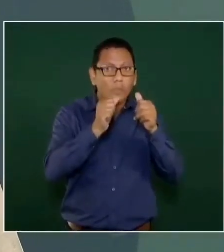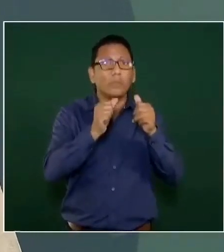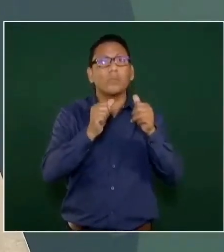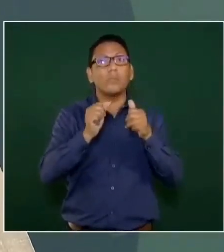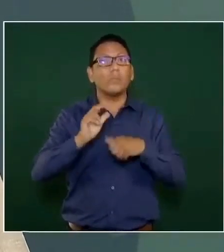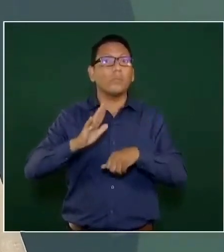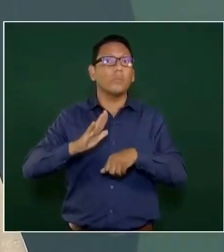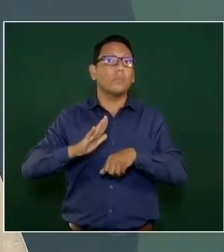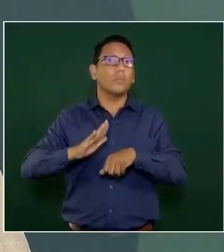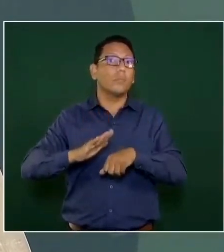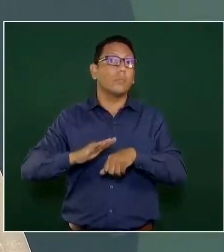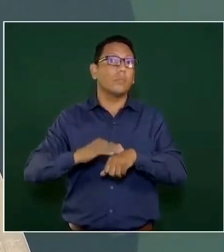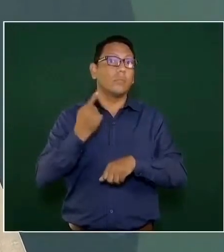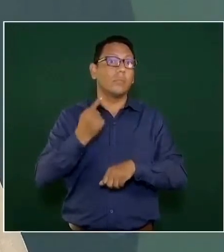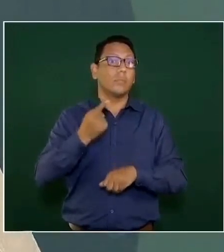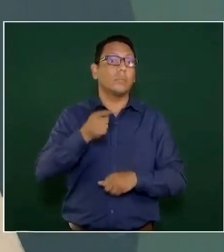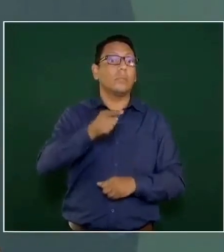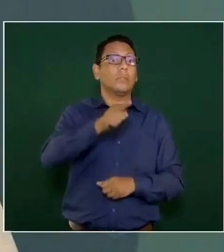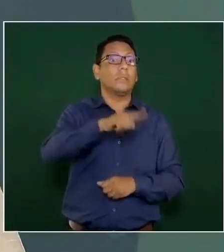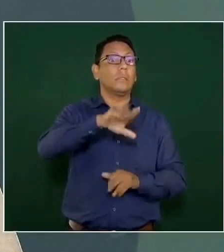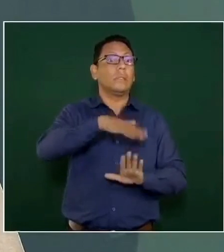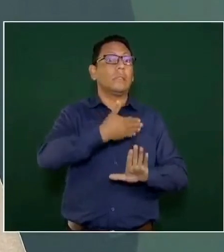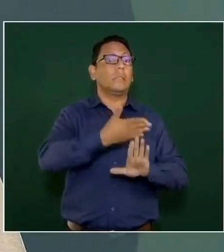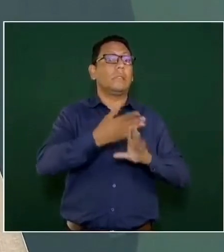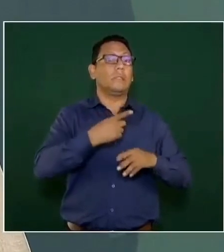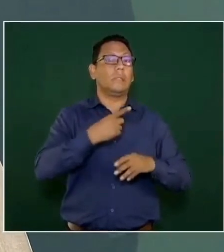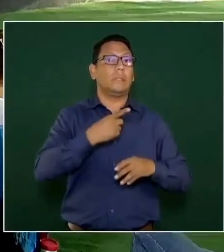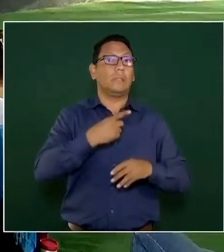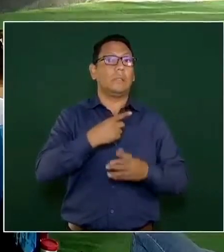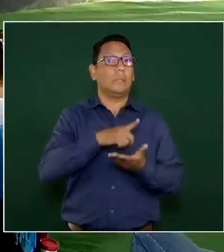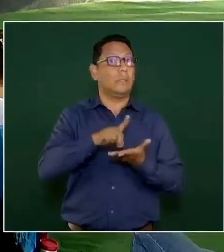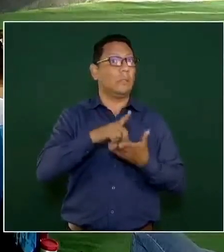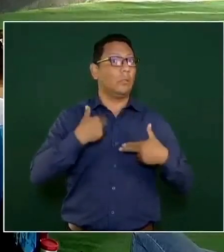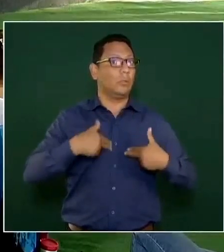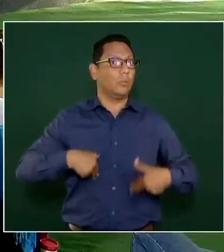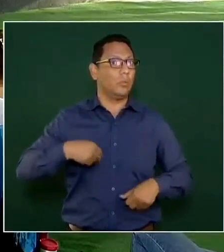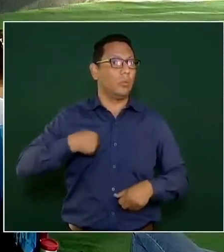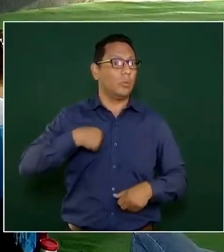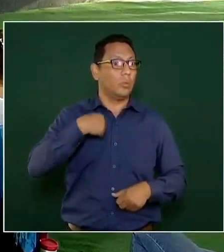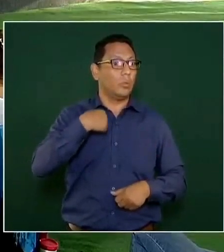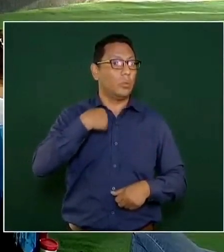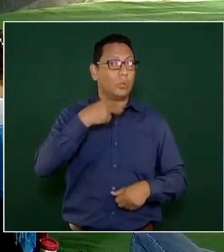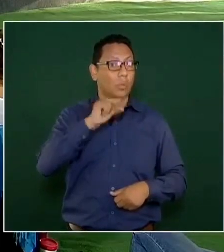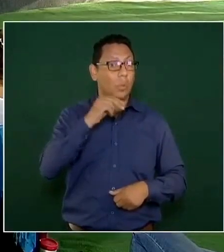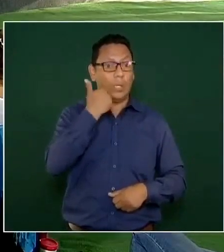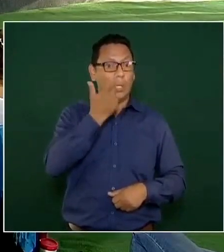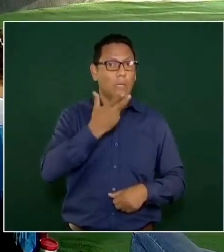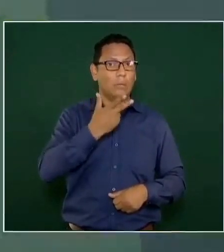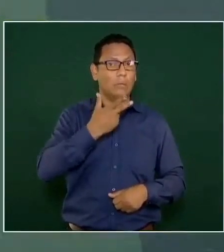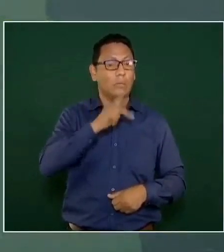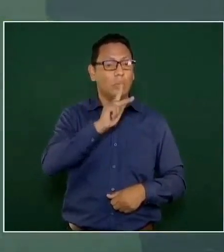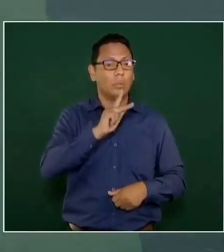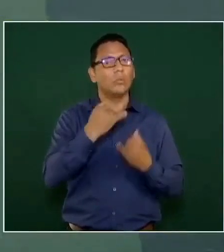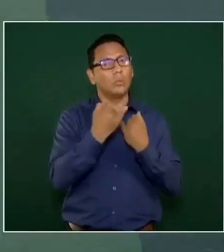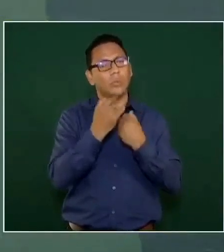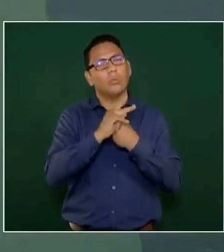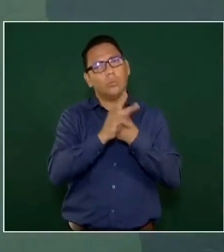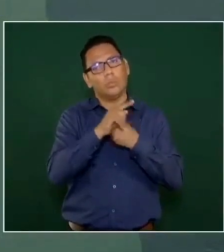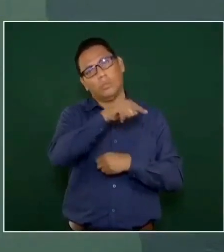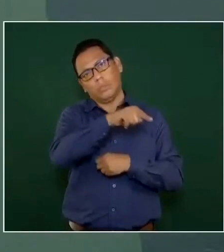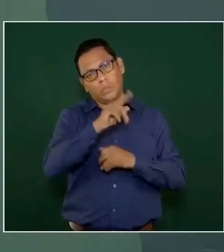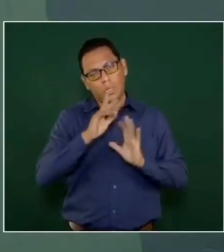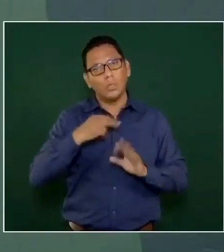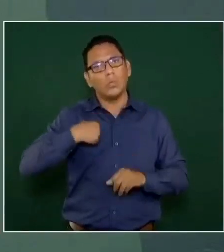que haya violaciones a derechos humanos. Externaremos en la medida de lo posible eso al gobierno